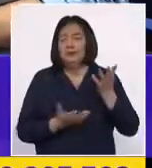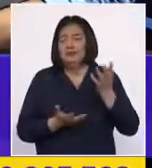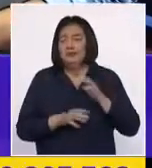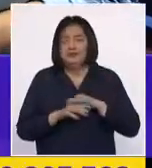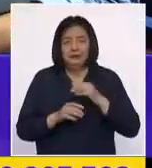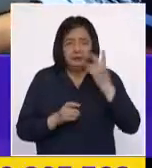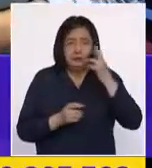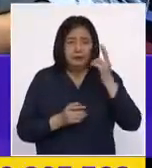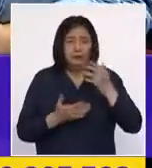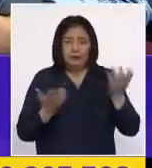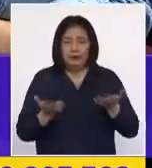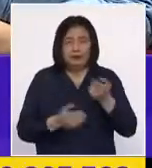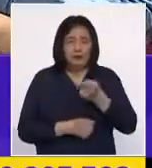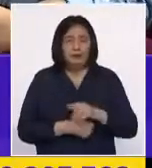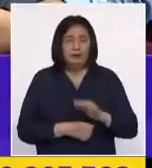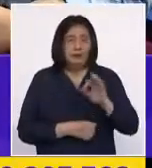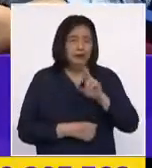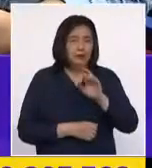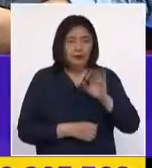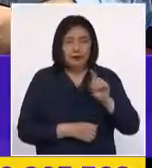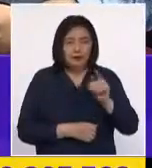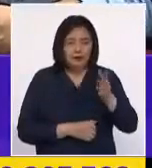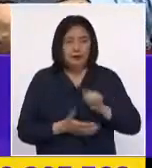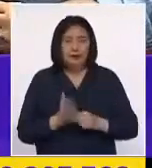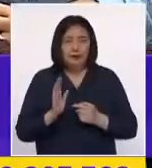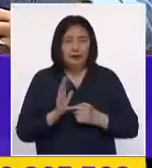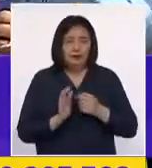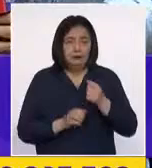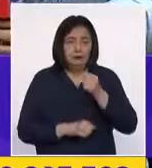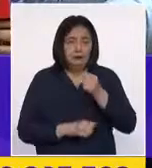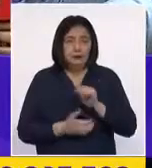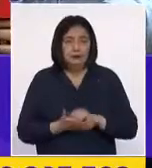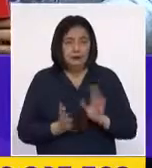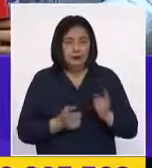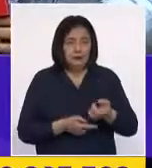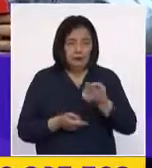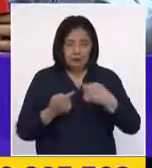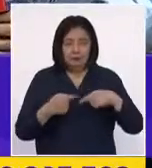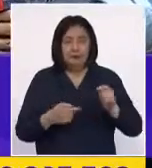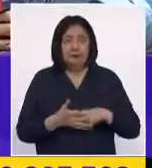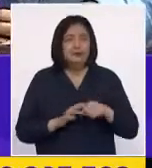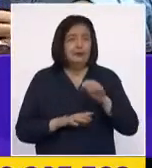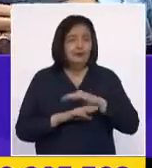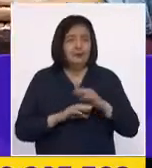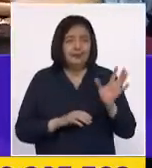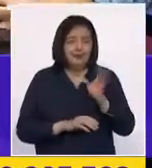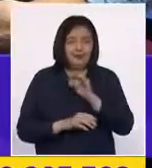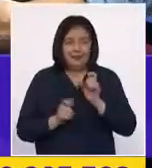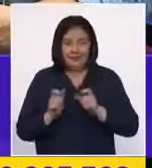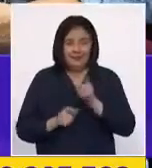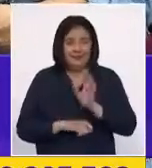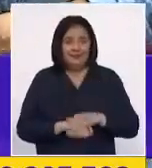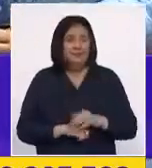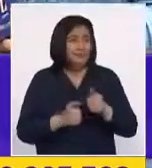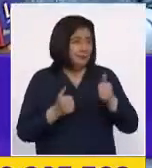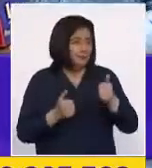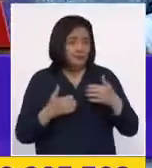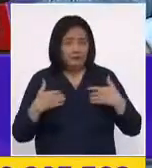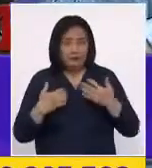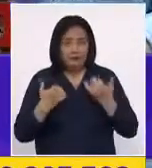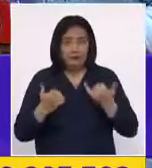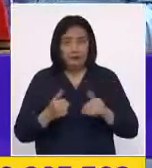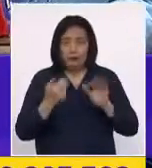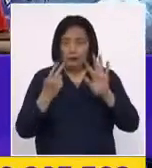engreídos. Por eso tengo acá a Cristian Rivero, el presentador. Claro, que viene acá a engreír a todos sus seguidores. Bien, felices.